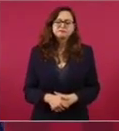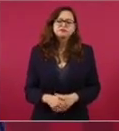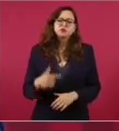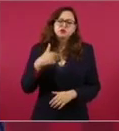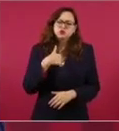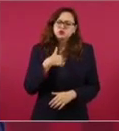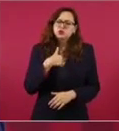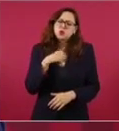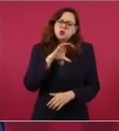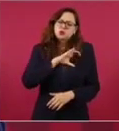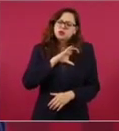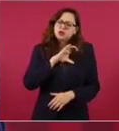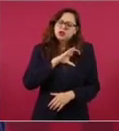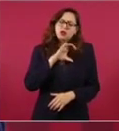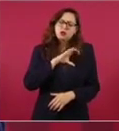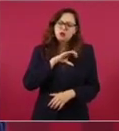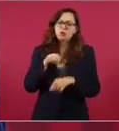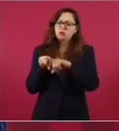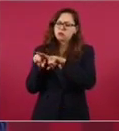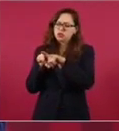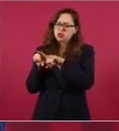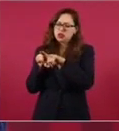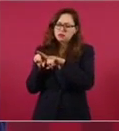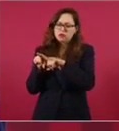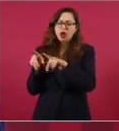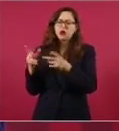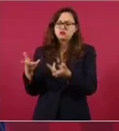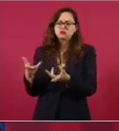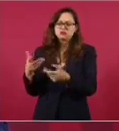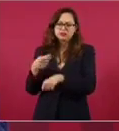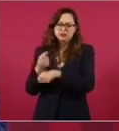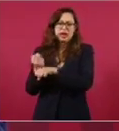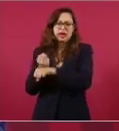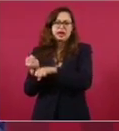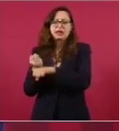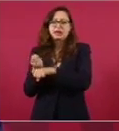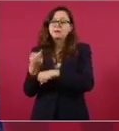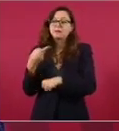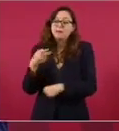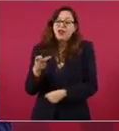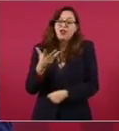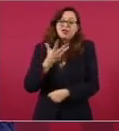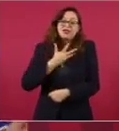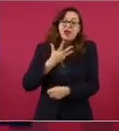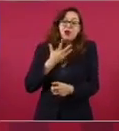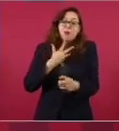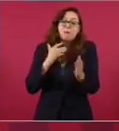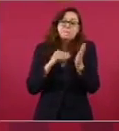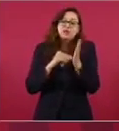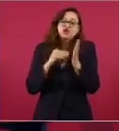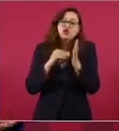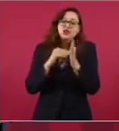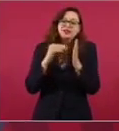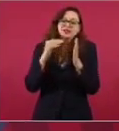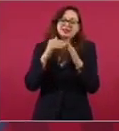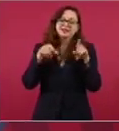como quiero mucho a millones de hermanos y de hermanas que tengo, porque